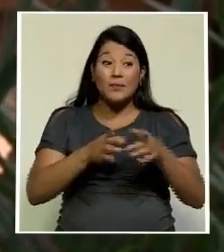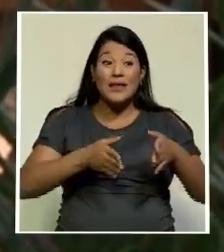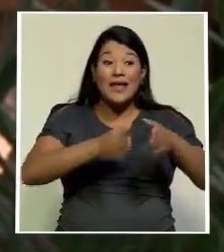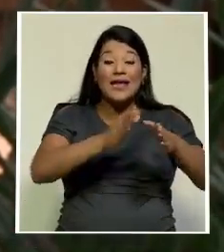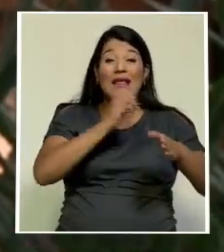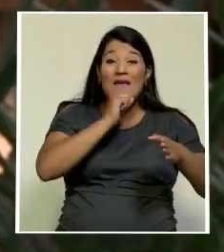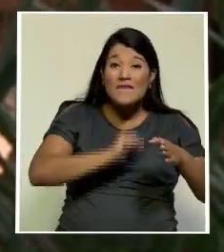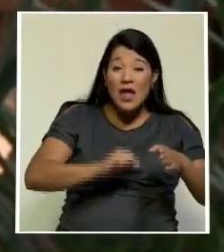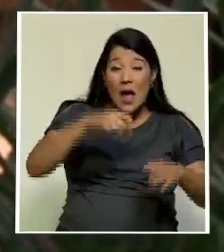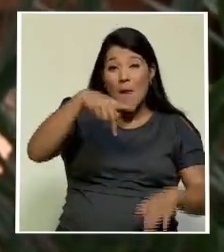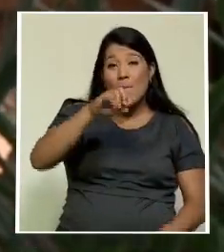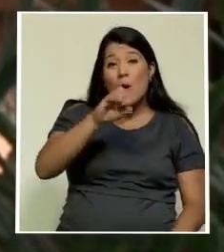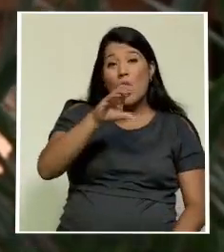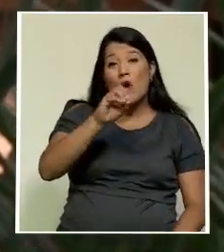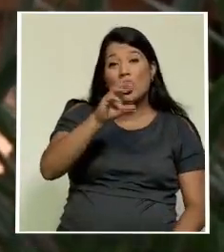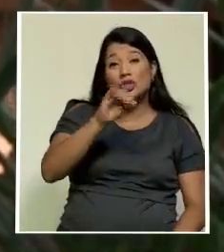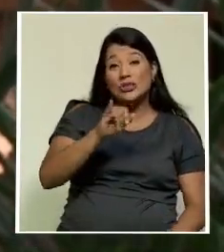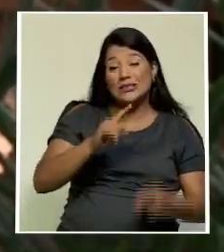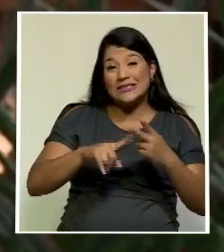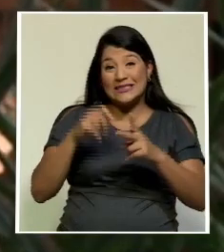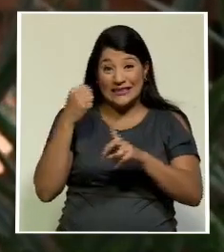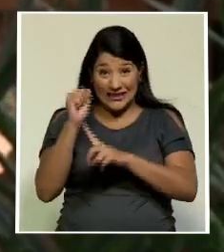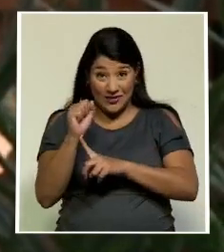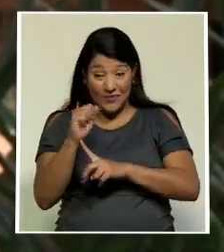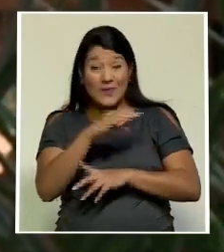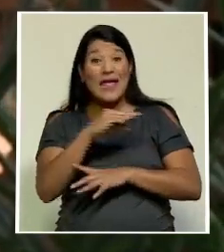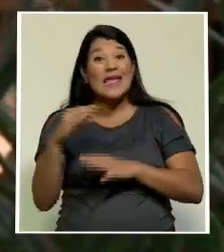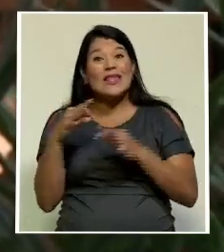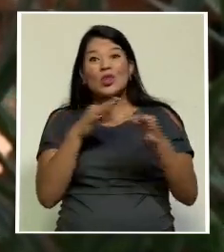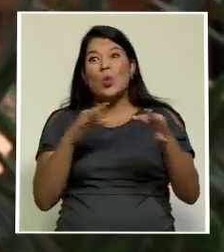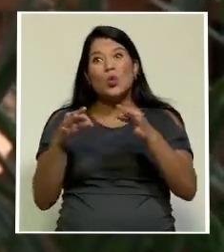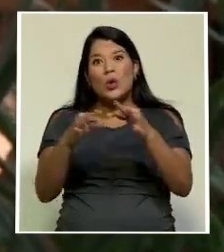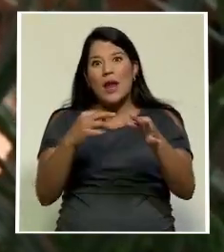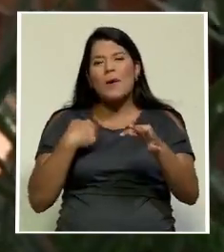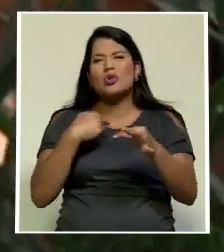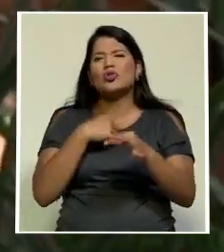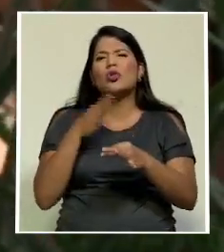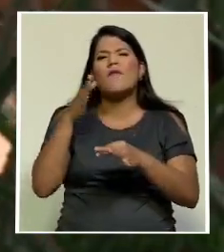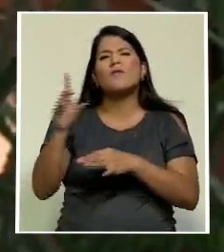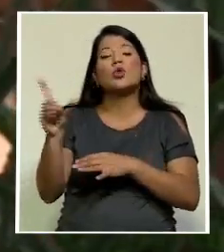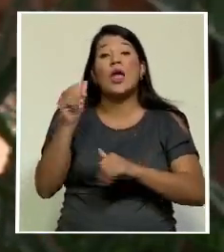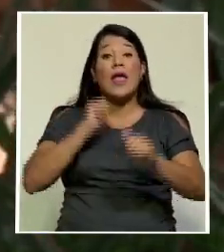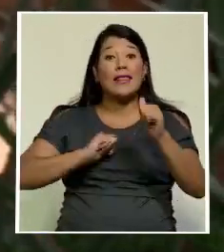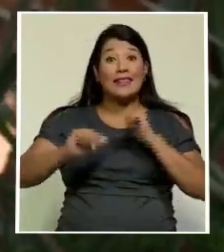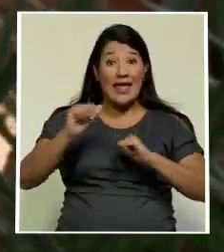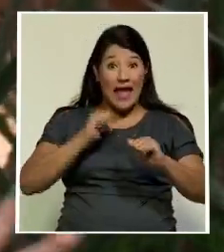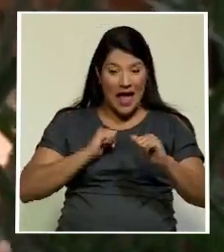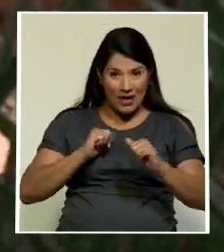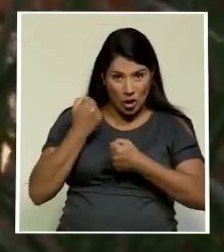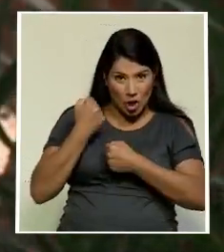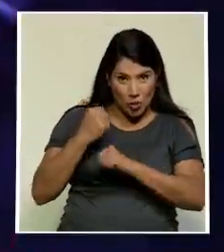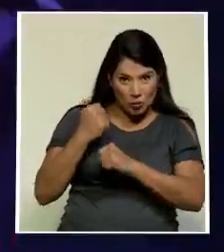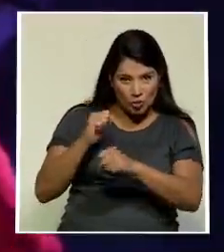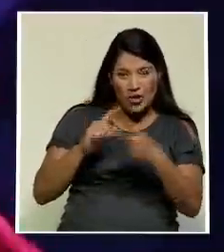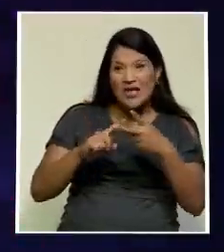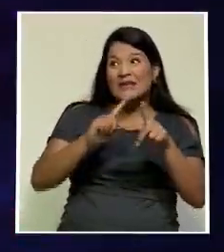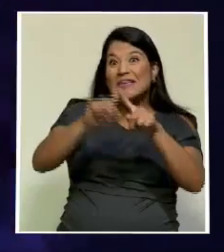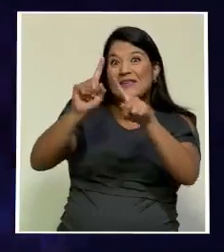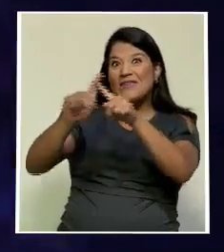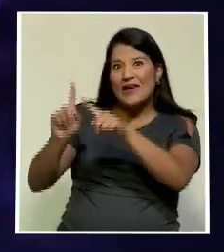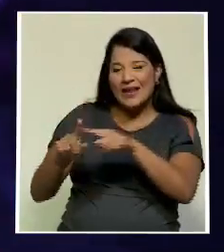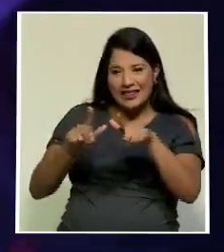Siquirres. Y en el caso de Turrialba estuvimos tanto en el Teatro Municipal como en territorio. Esté